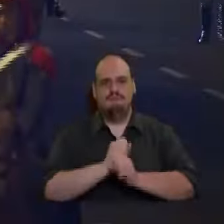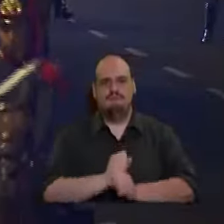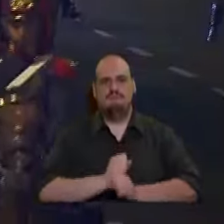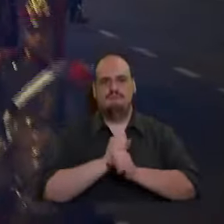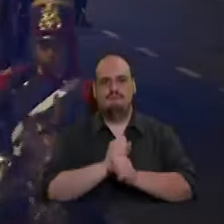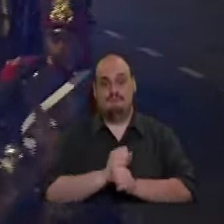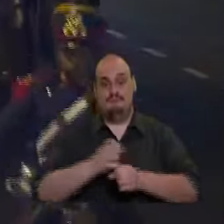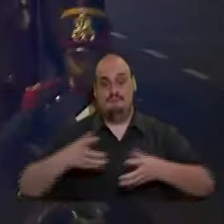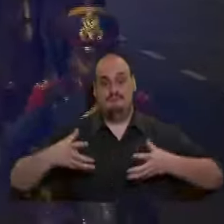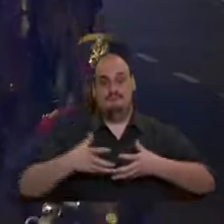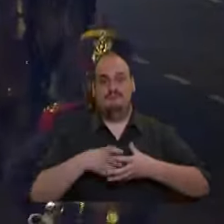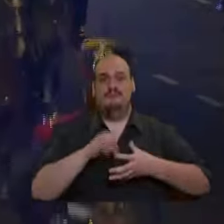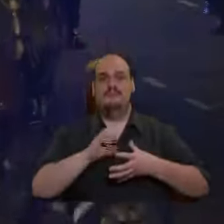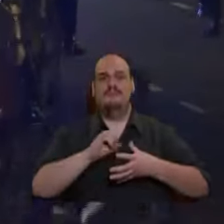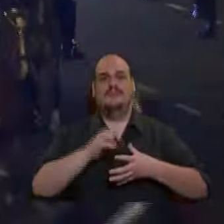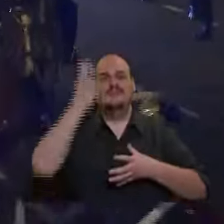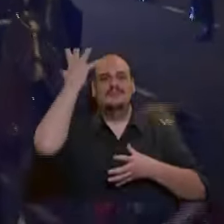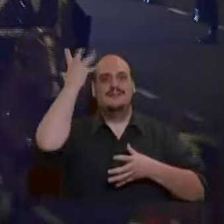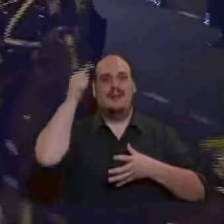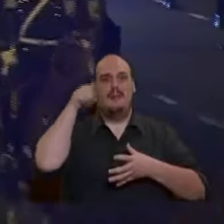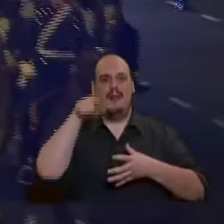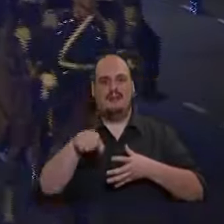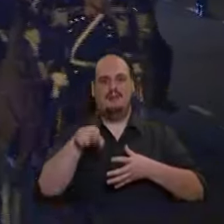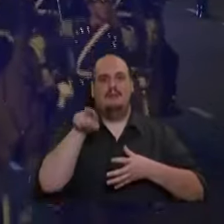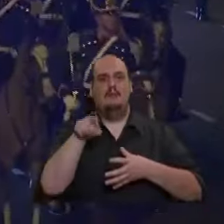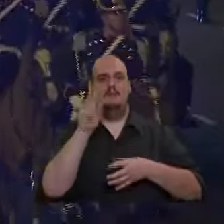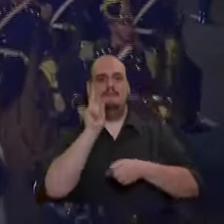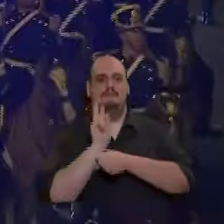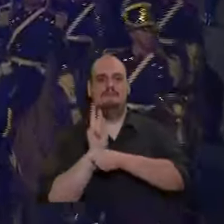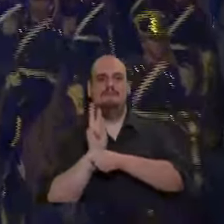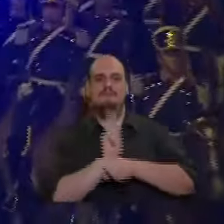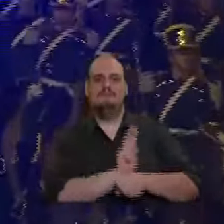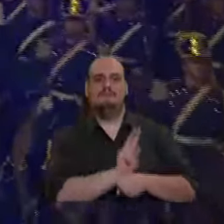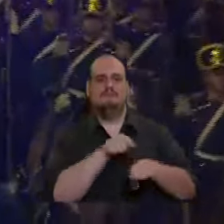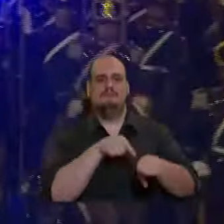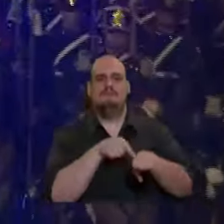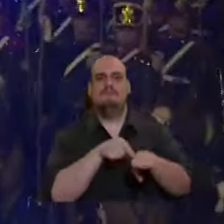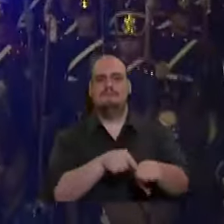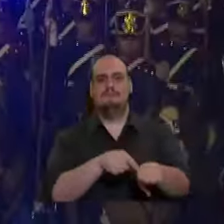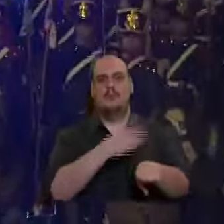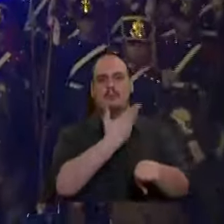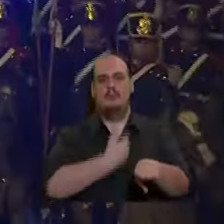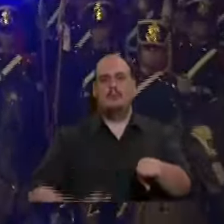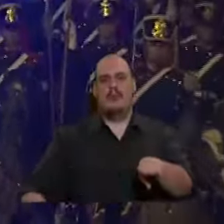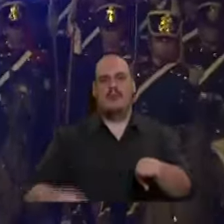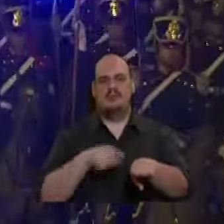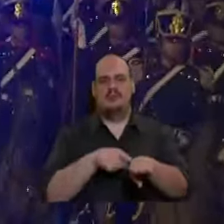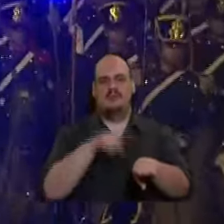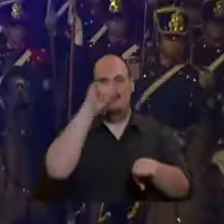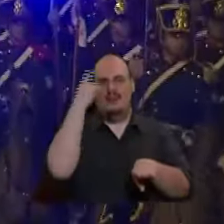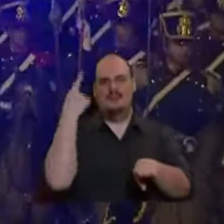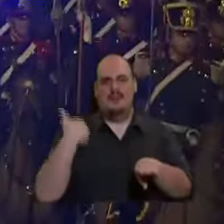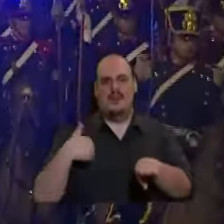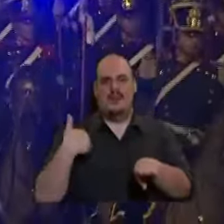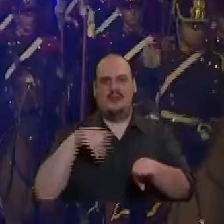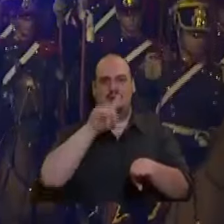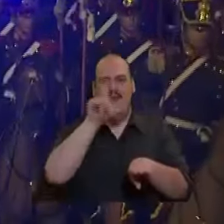de San Martín, quienes escoltan como guardia de honor al señor Presidente de la Nación